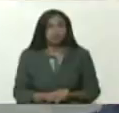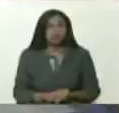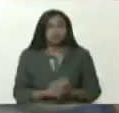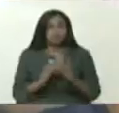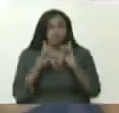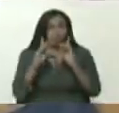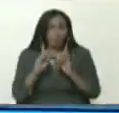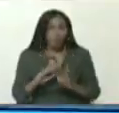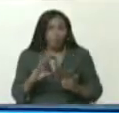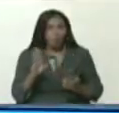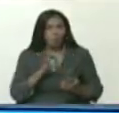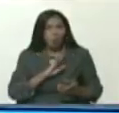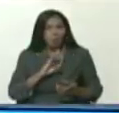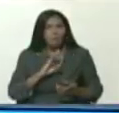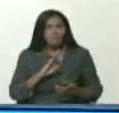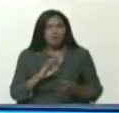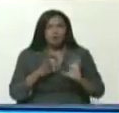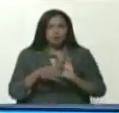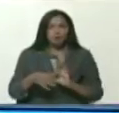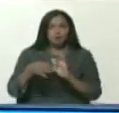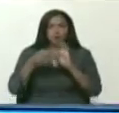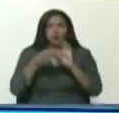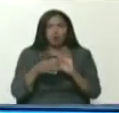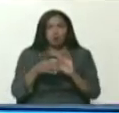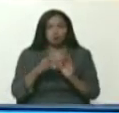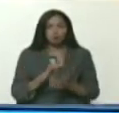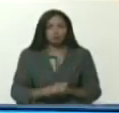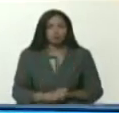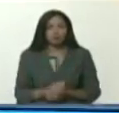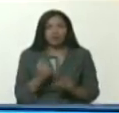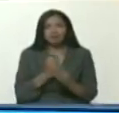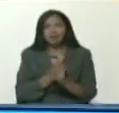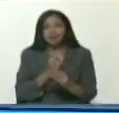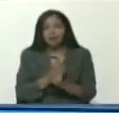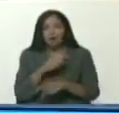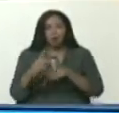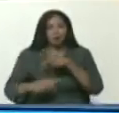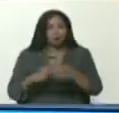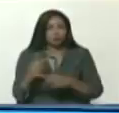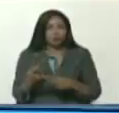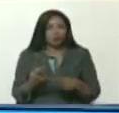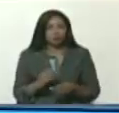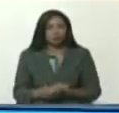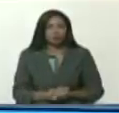Dignidad, unión, trabajo, producción